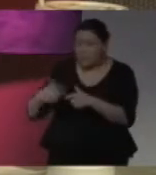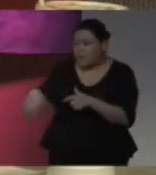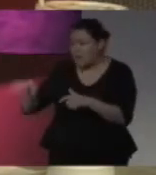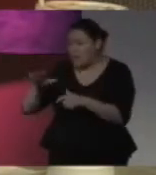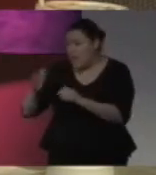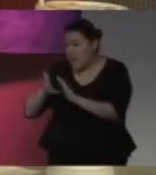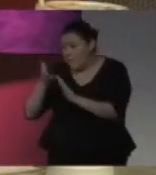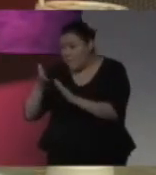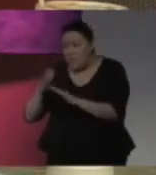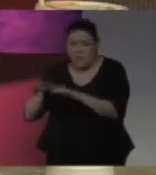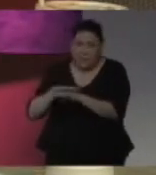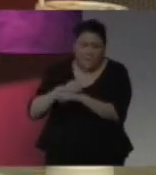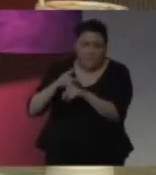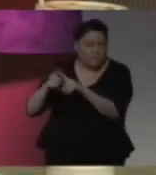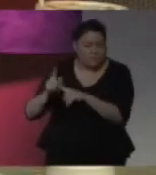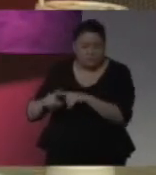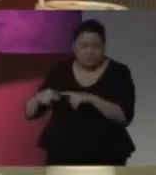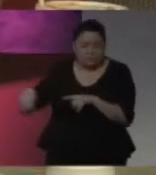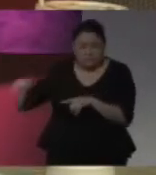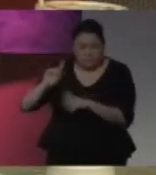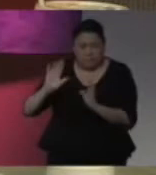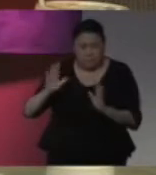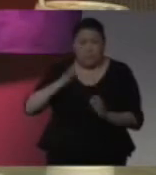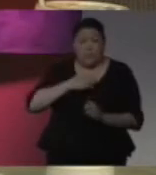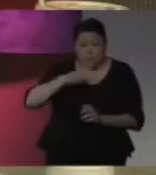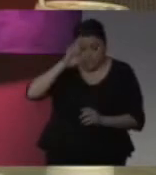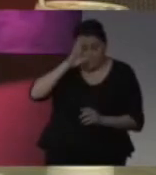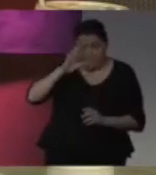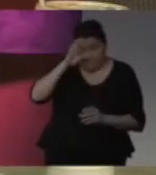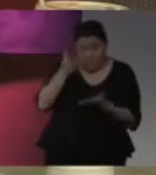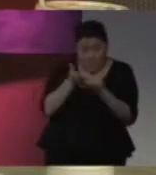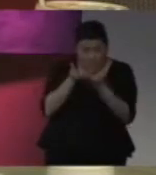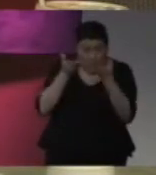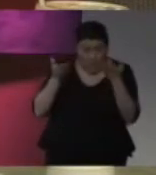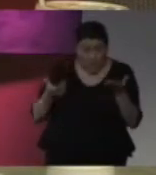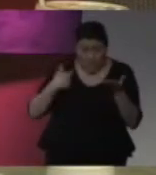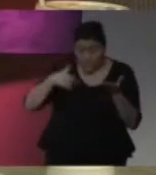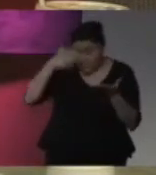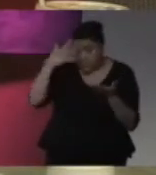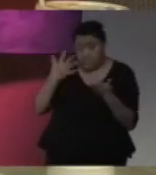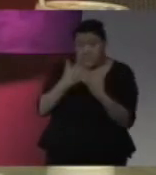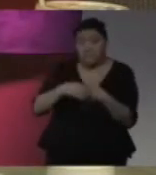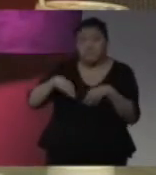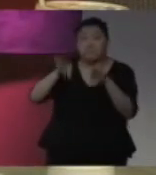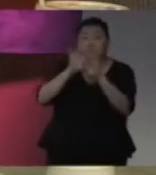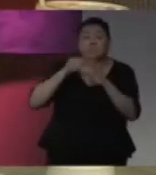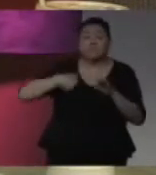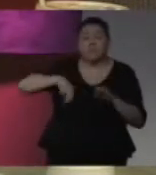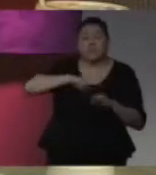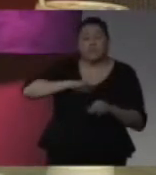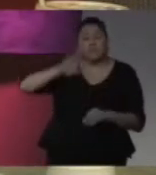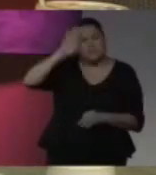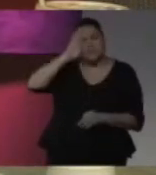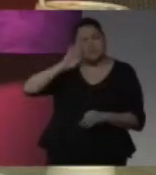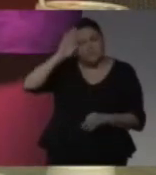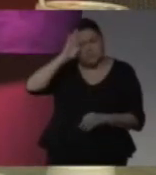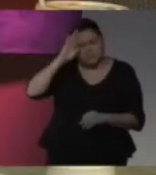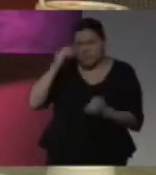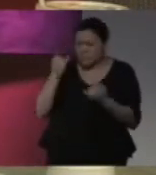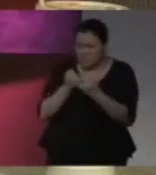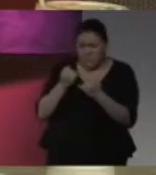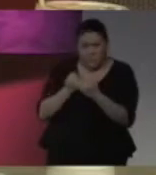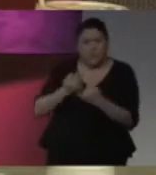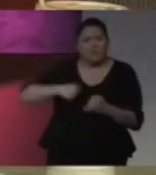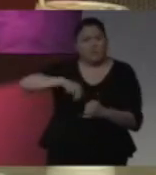el acto. Entonces, creo yo que hoy más que nunca es importante seguirnos preguntando y seguir